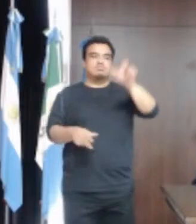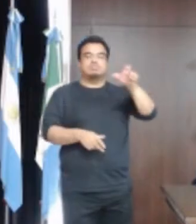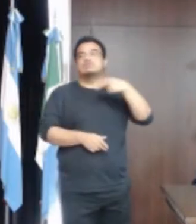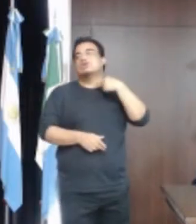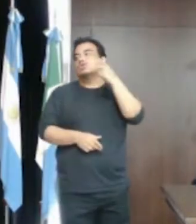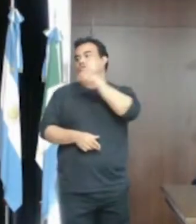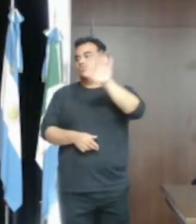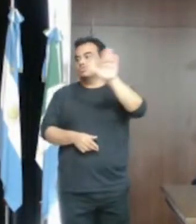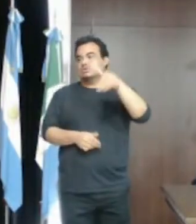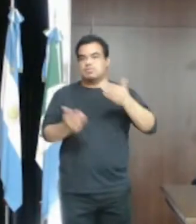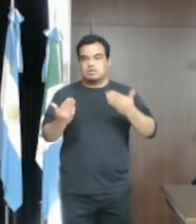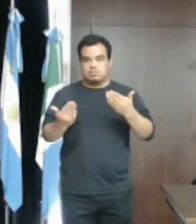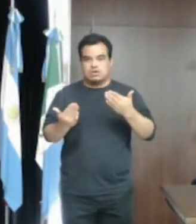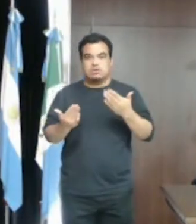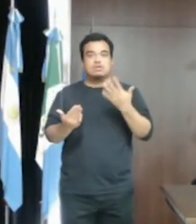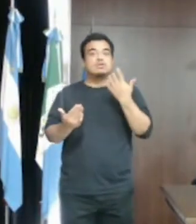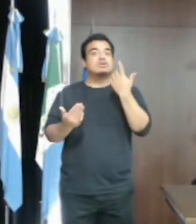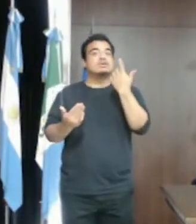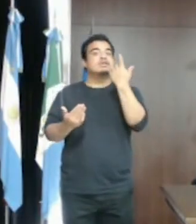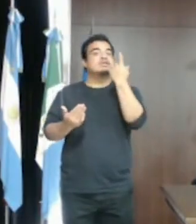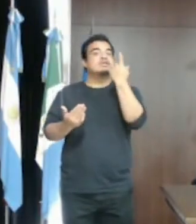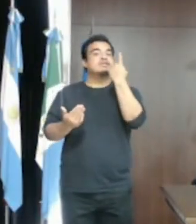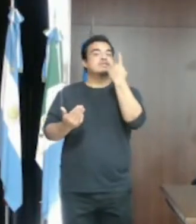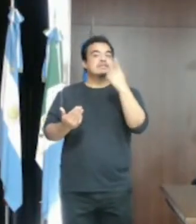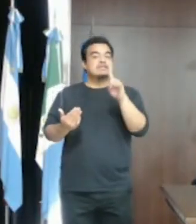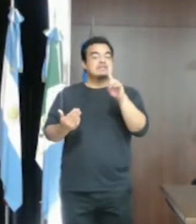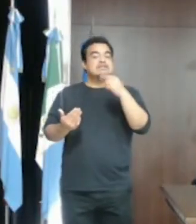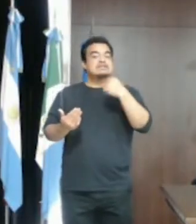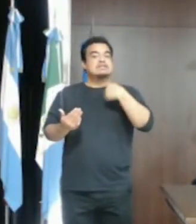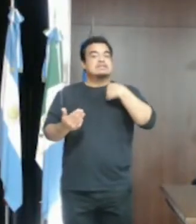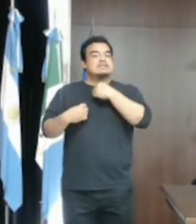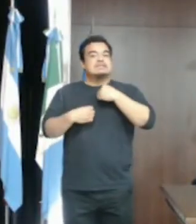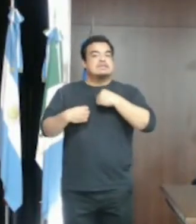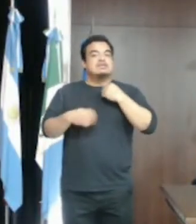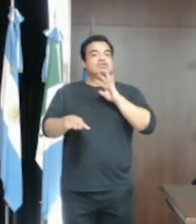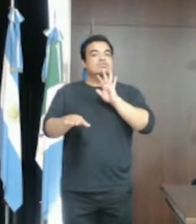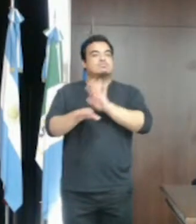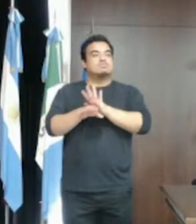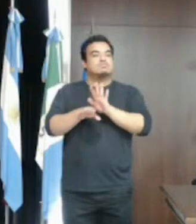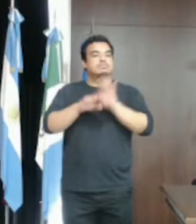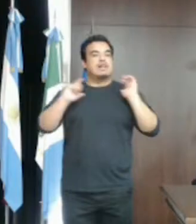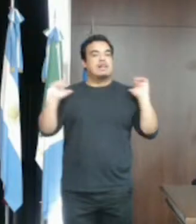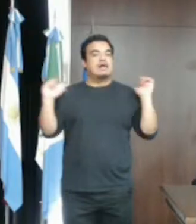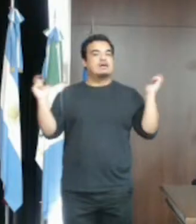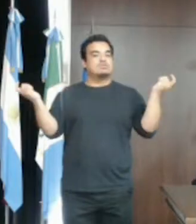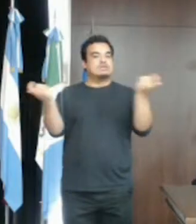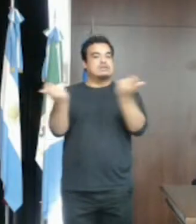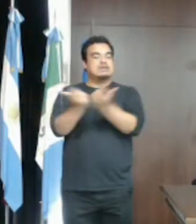Y yo siento, y vuelvo a repetir como paliativista, que un poco socialmente estamos empujando a sacarnos a los viejos de